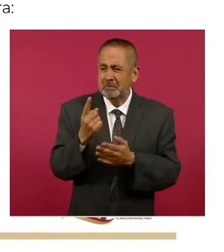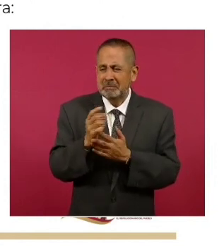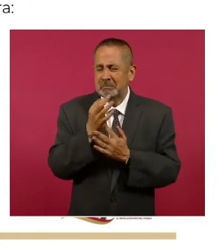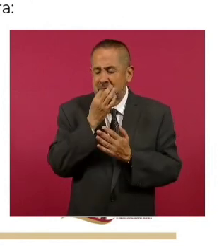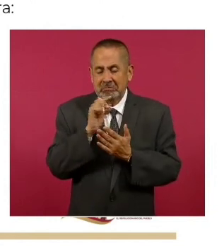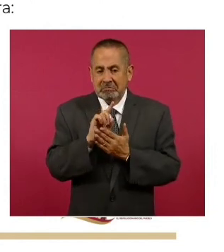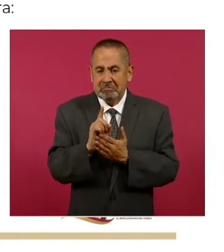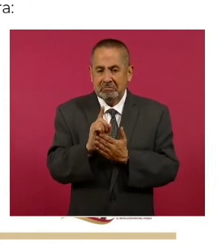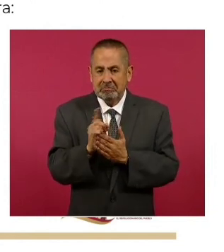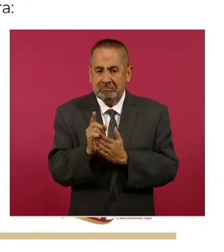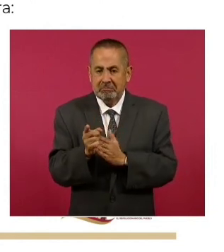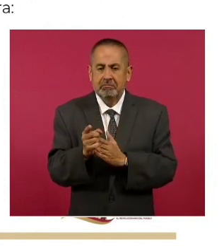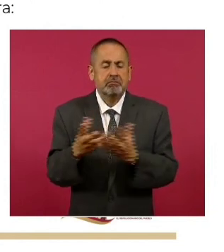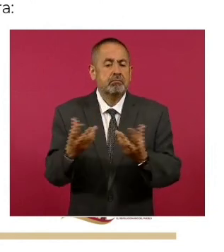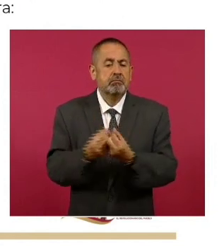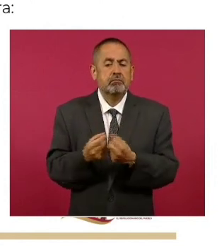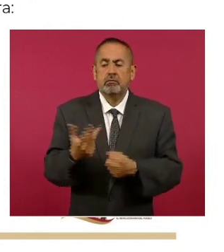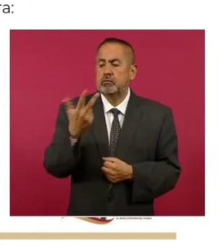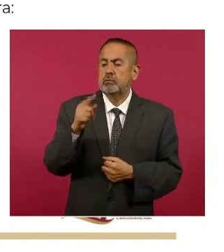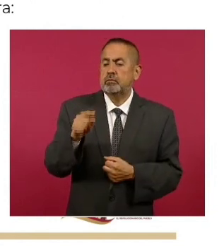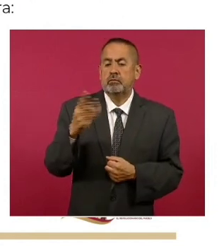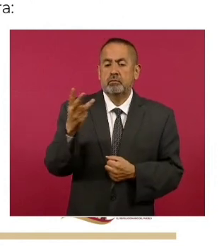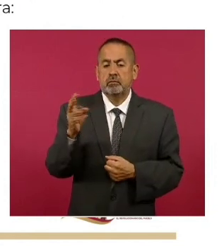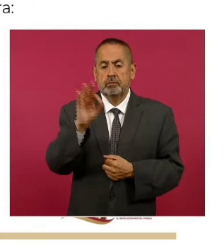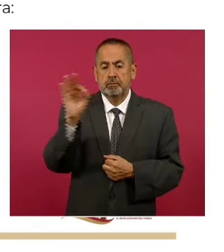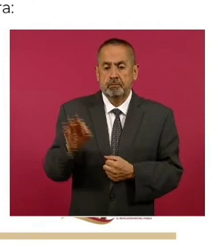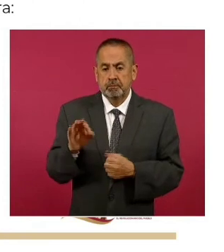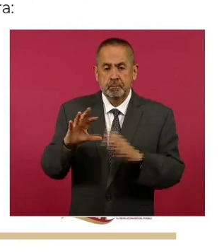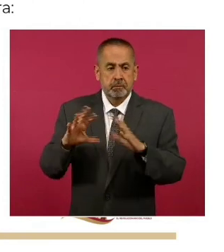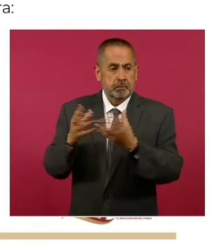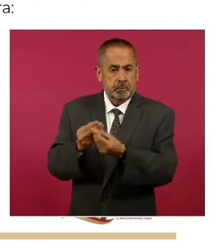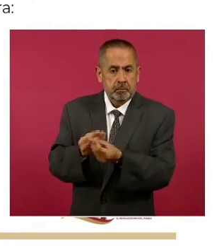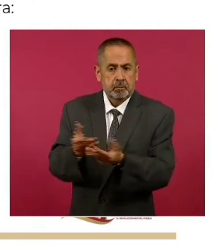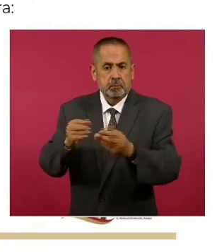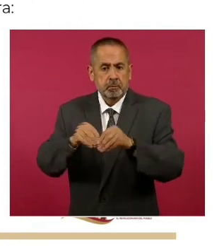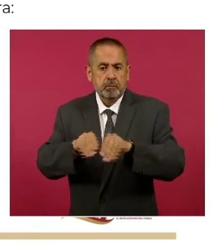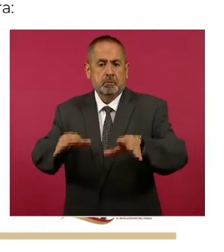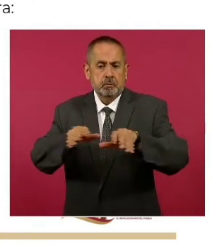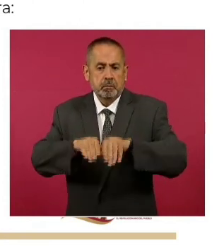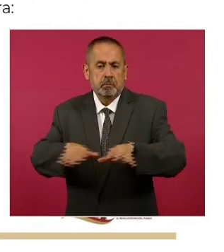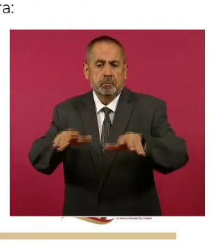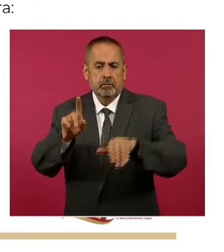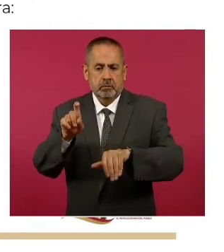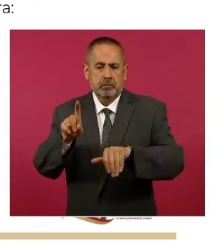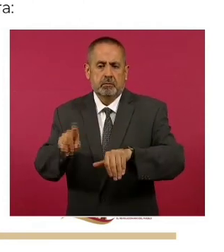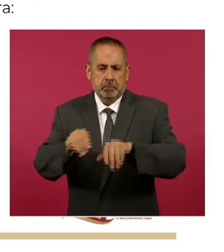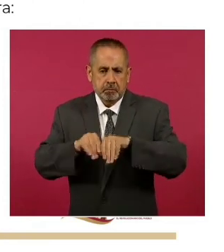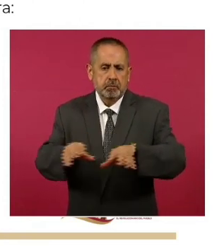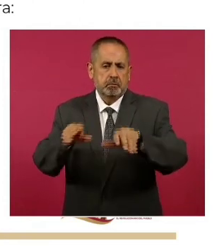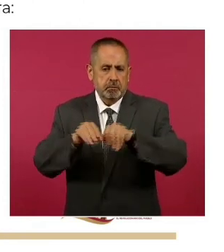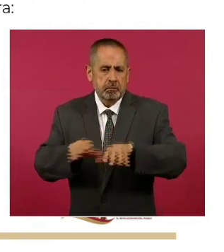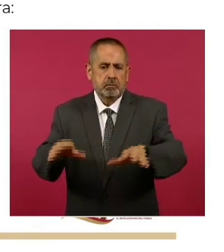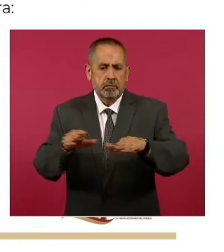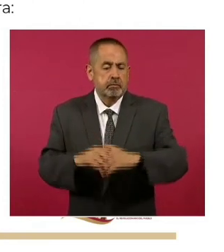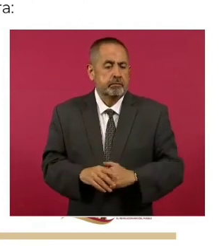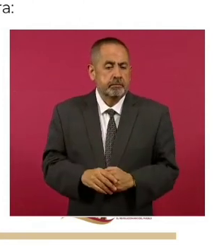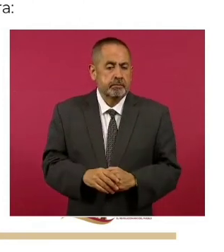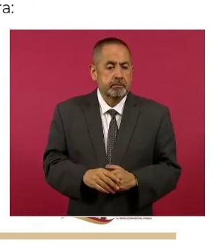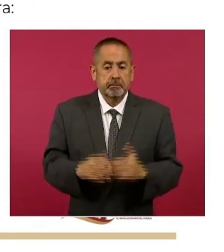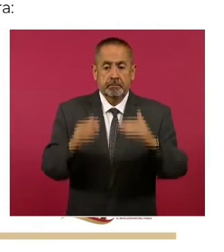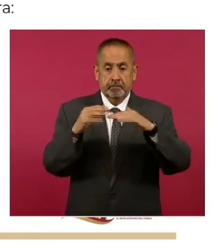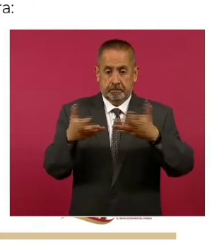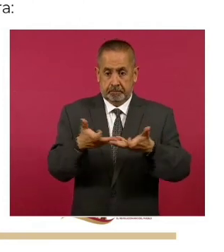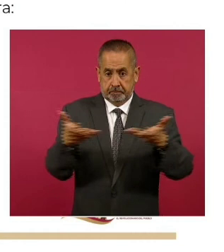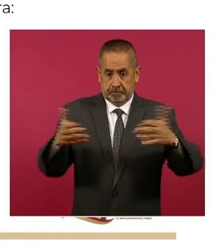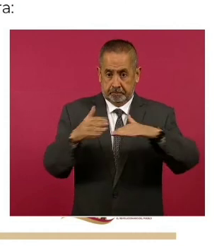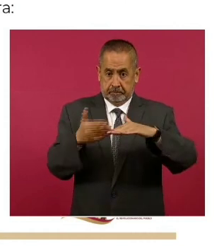a 8.3% del total de la demanda. De fuentes subterráneas se tiene el acuífero de